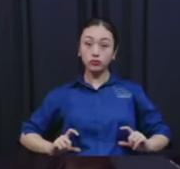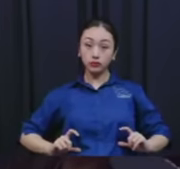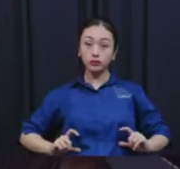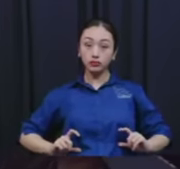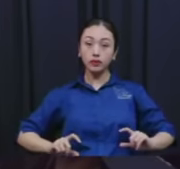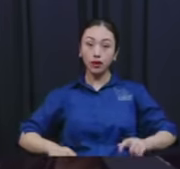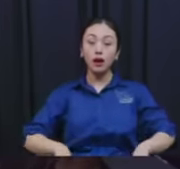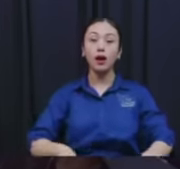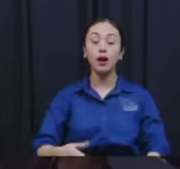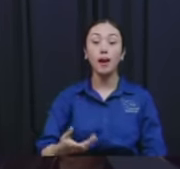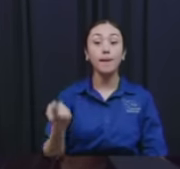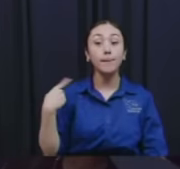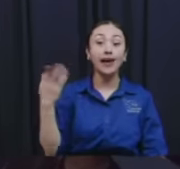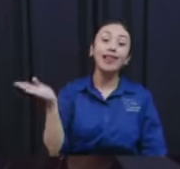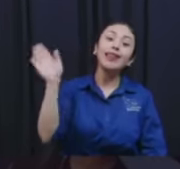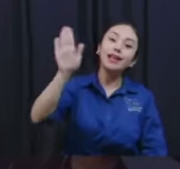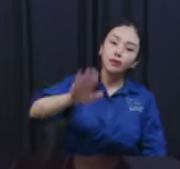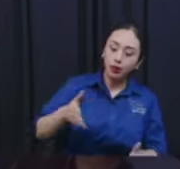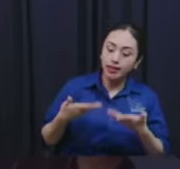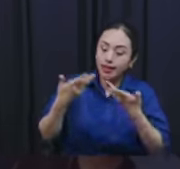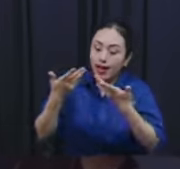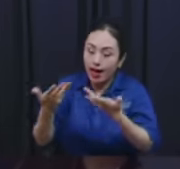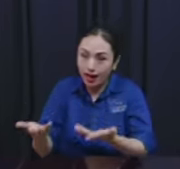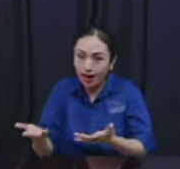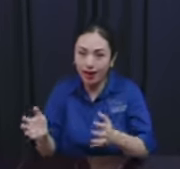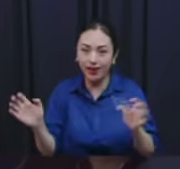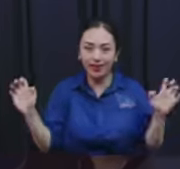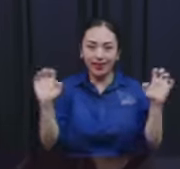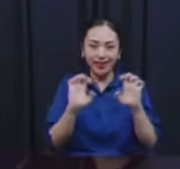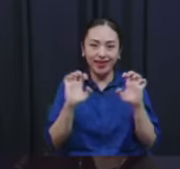apropiado con la edad con la